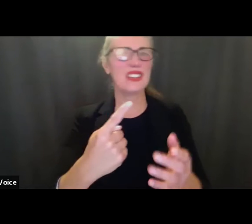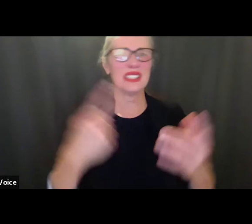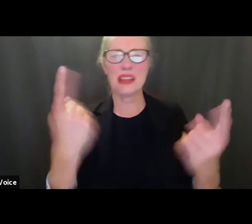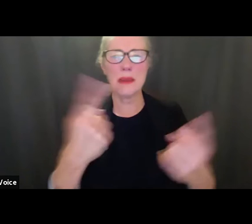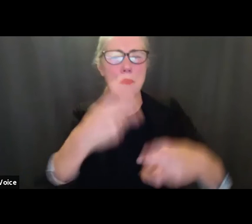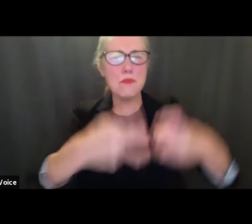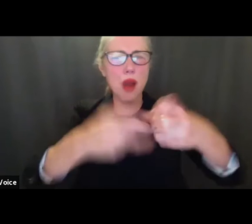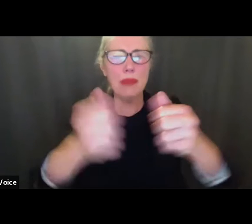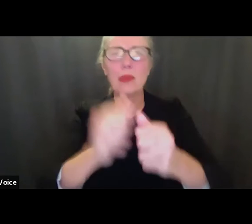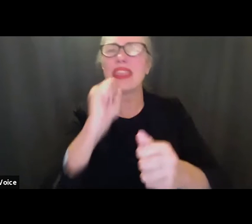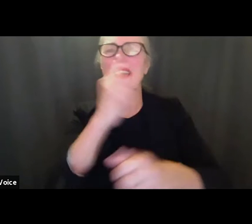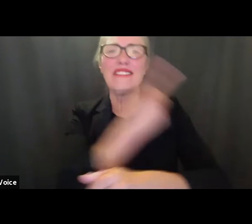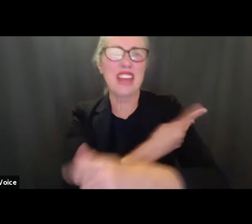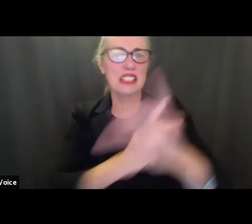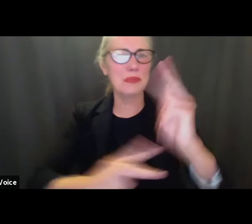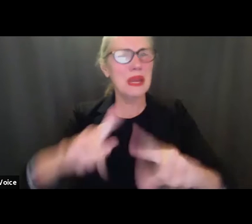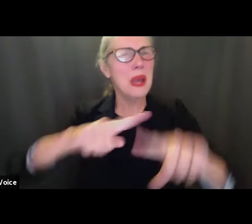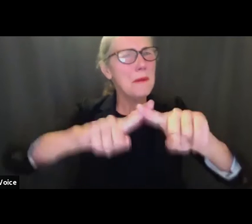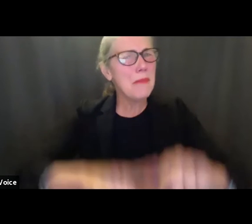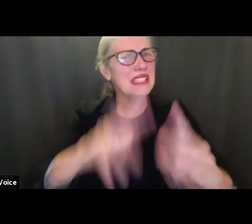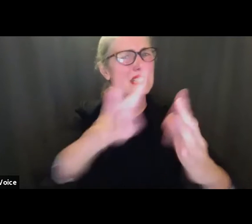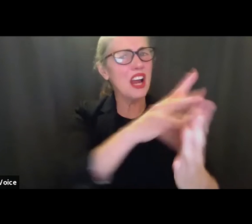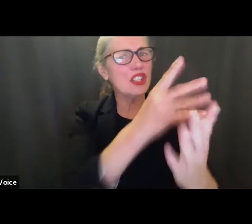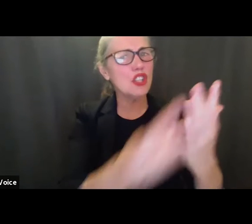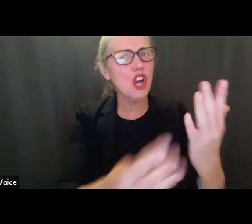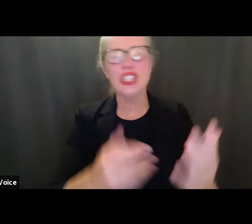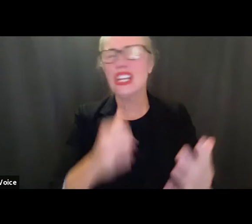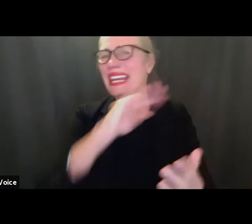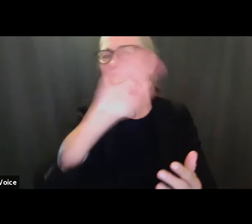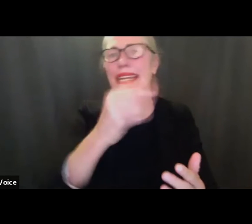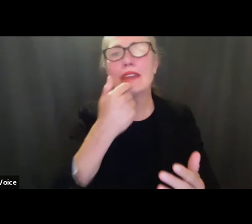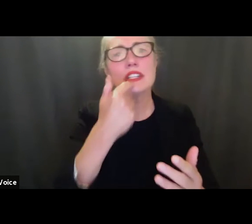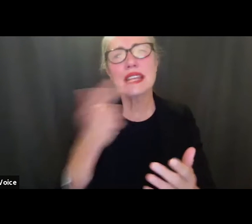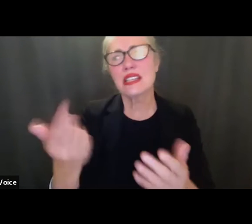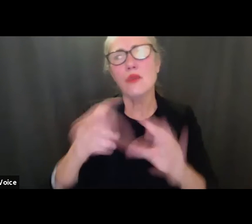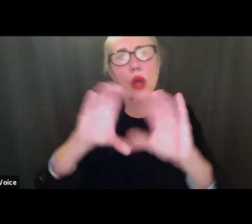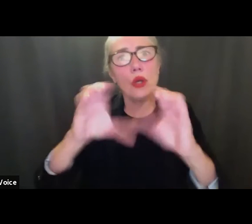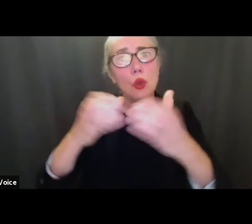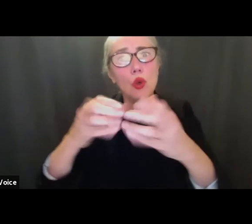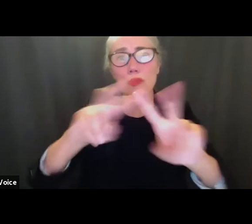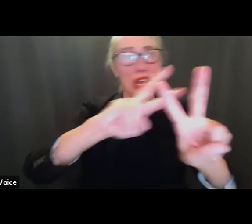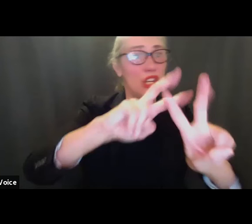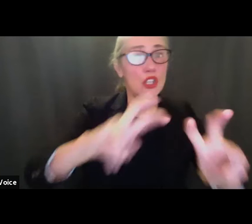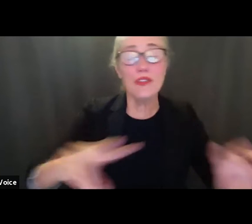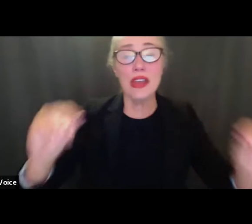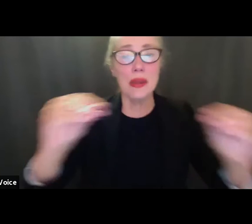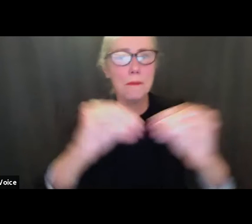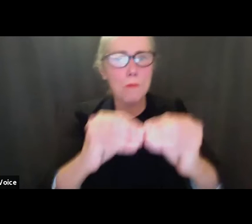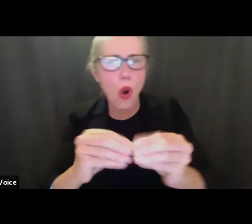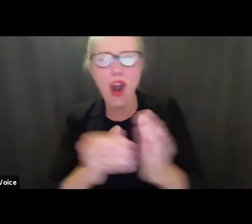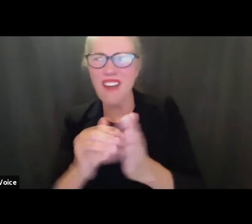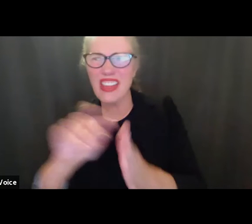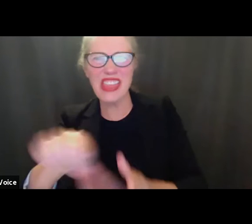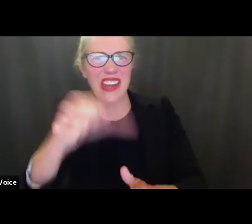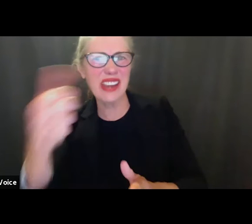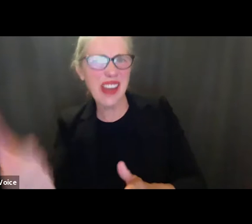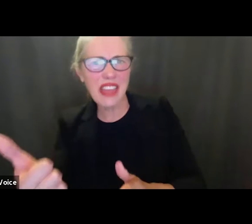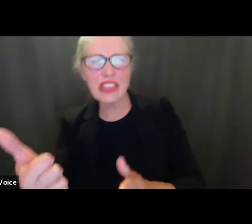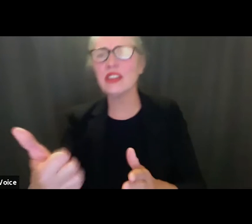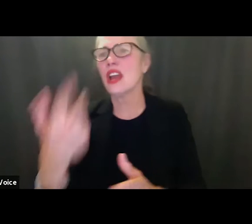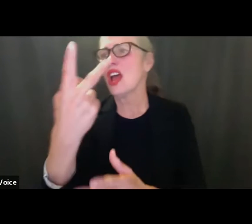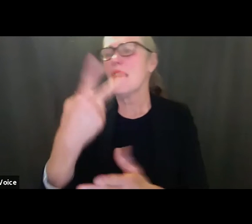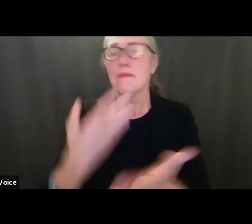una gráfica. No habla sobre que si una muestra o que si un grupo se está encuestando más que el